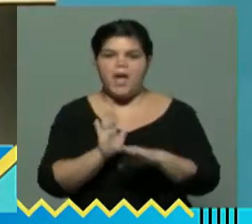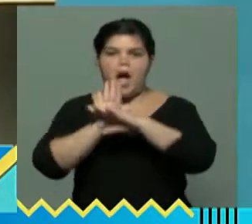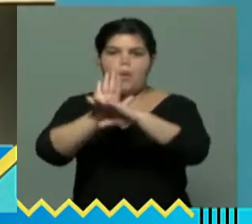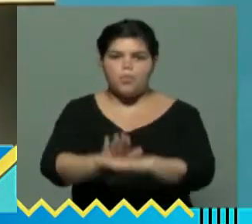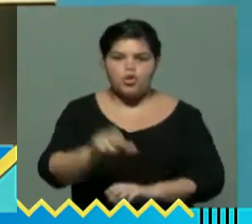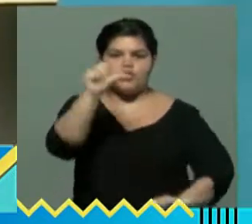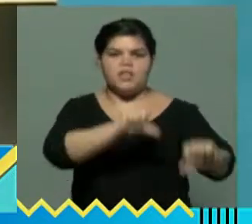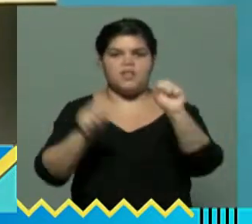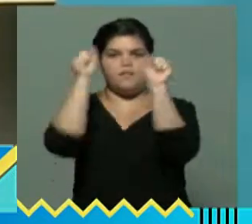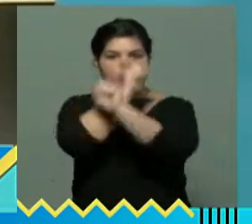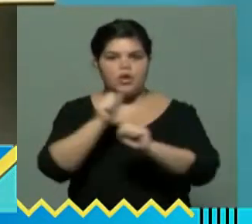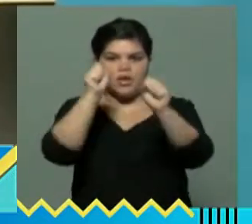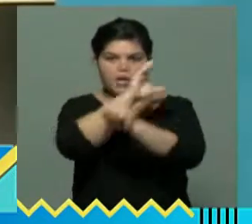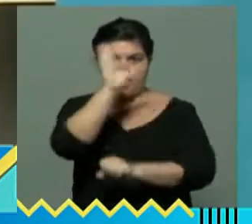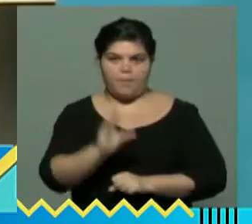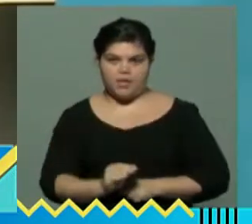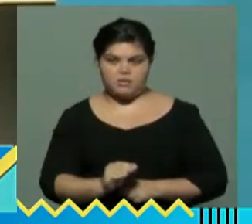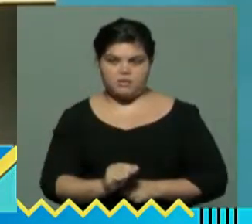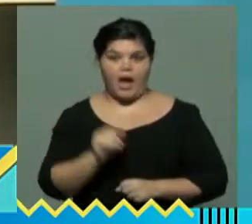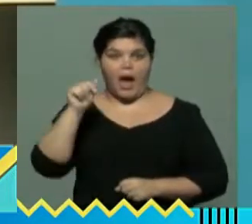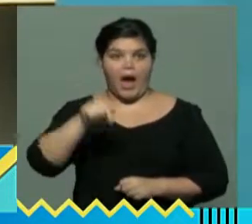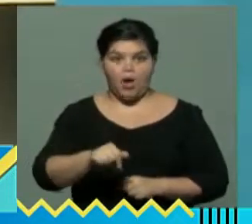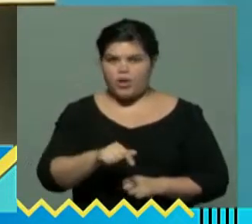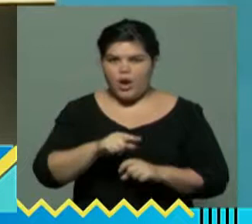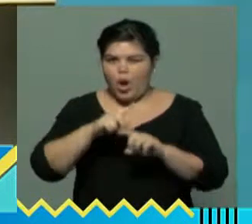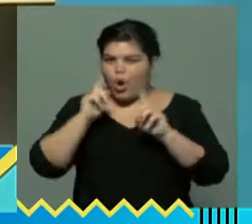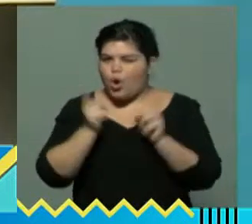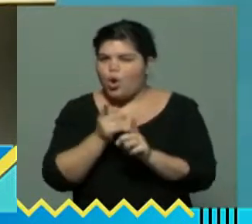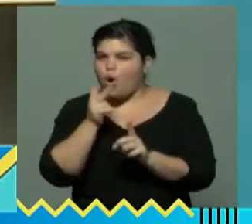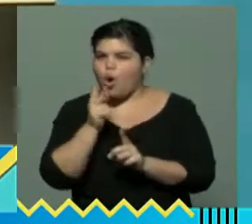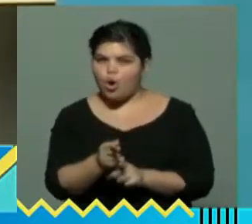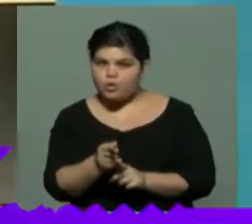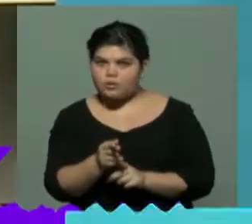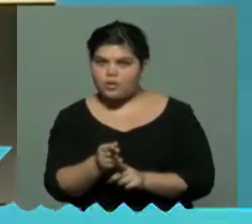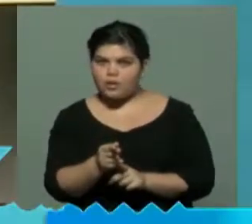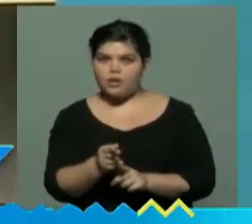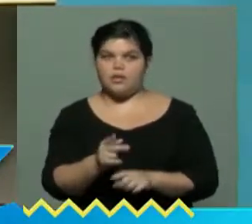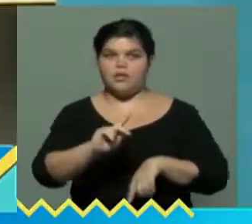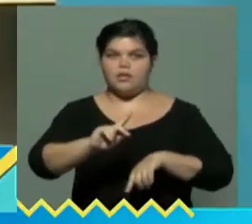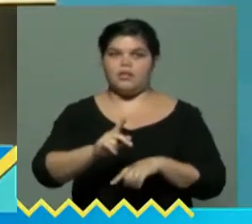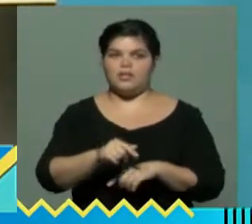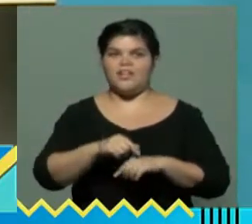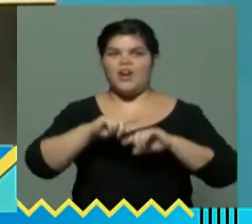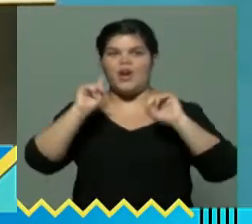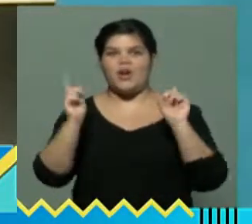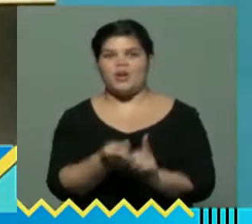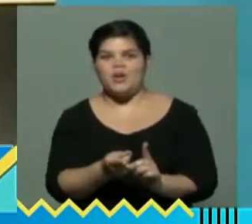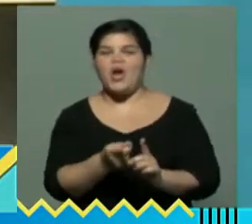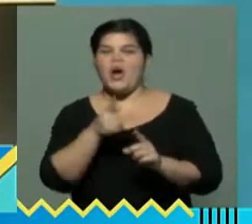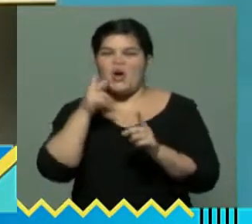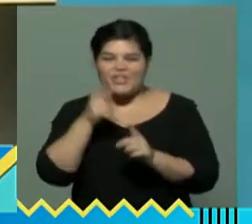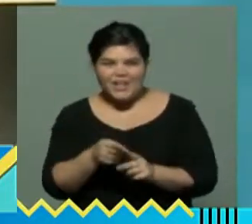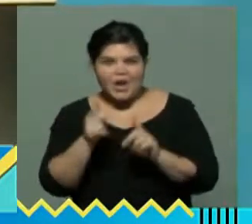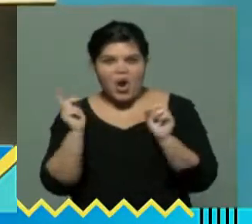a los ingenieros en nuestro país. Nos vamos a ir a un breve, pero muy corto corte, vale la